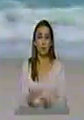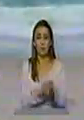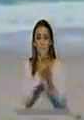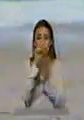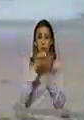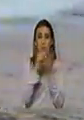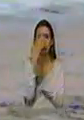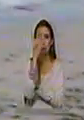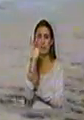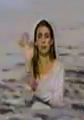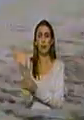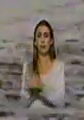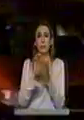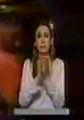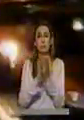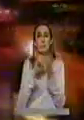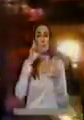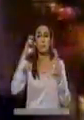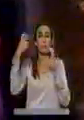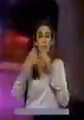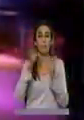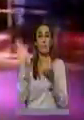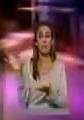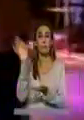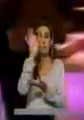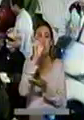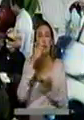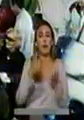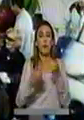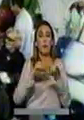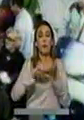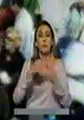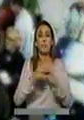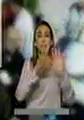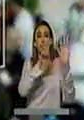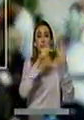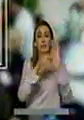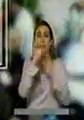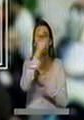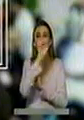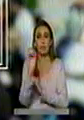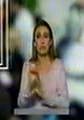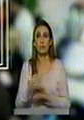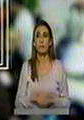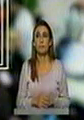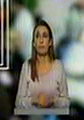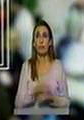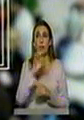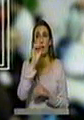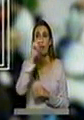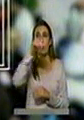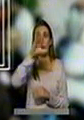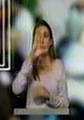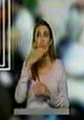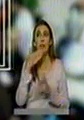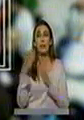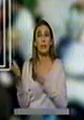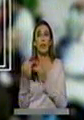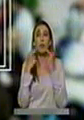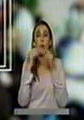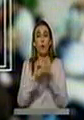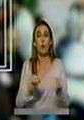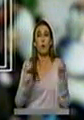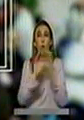las exportaciones de turismo representan el 7% de las exportaciones totales a nivel global. La OMT estima que el año pasado se